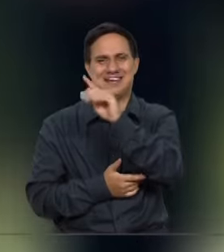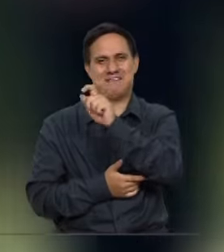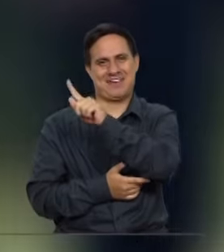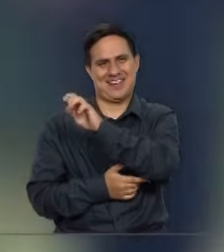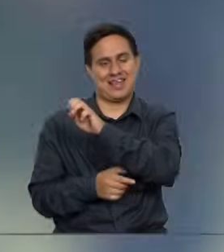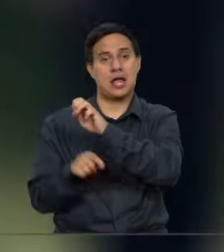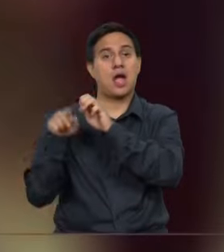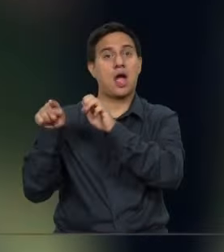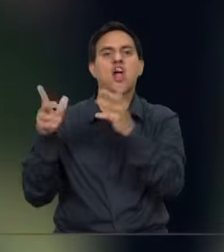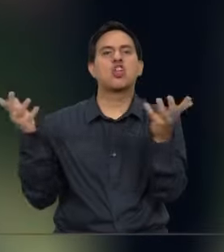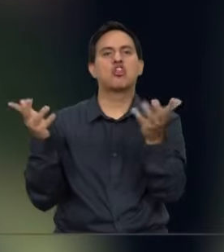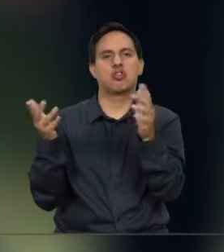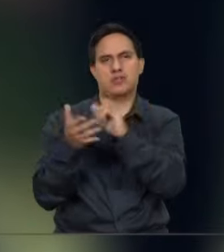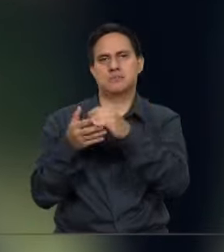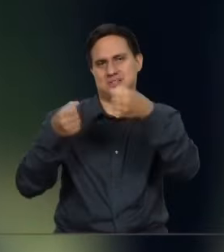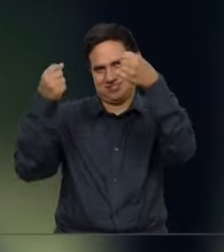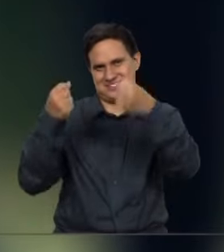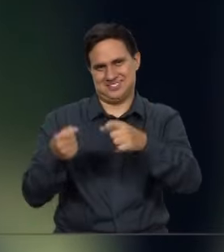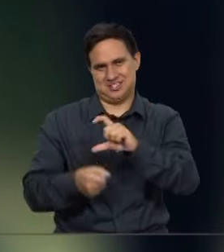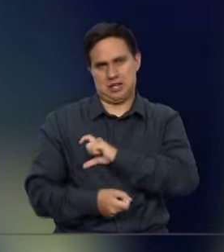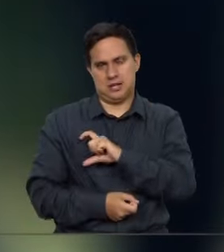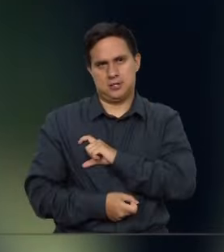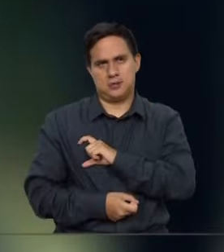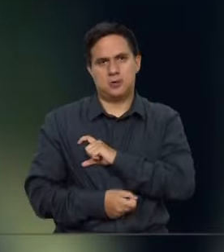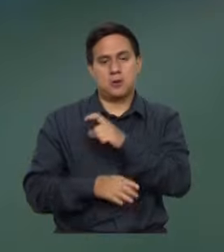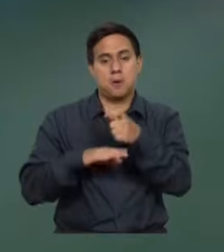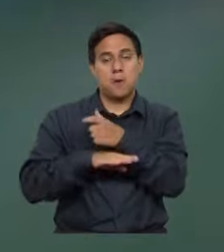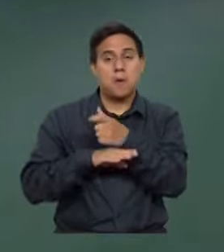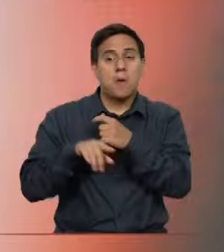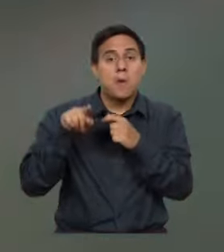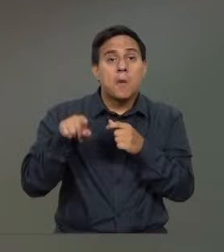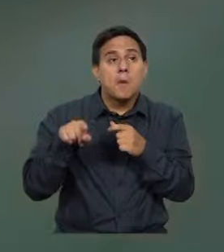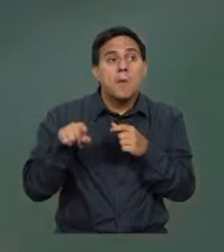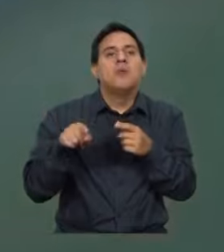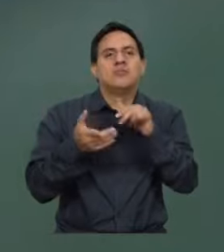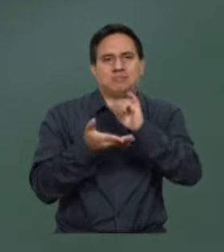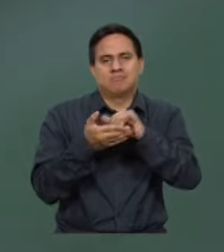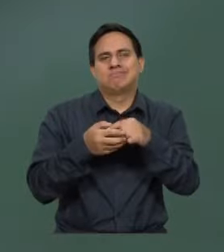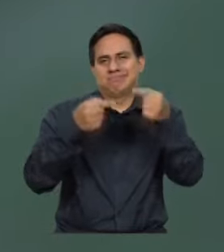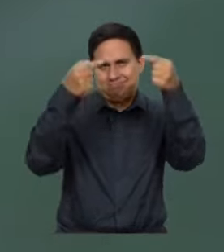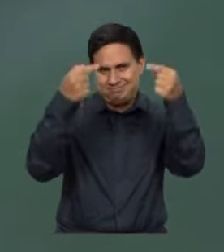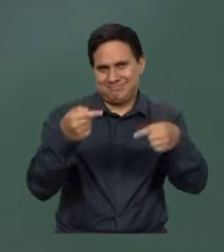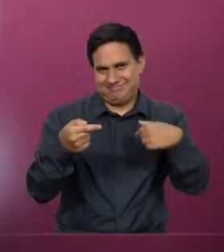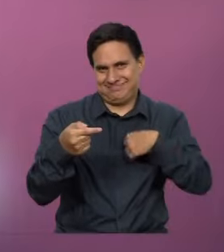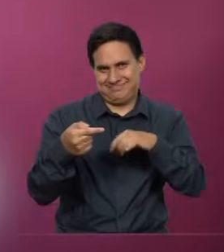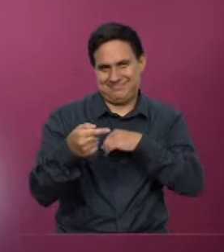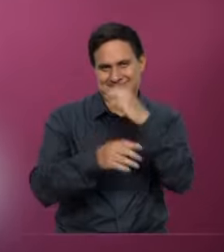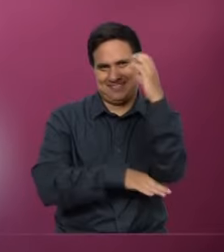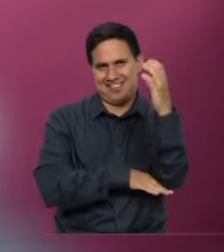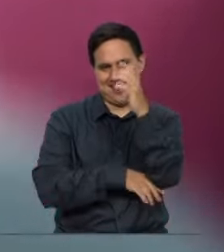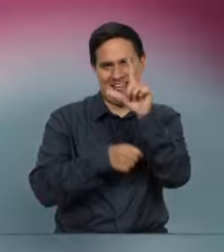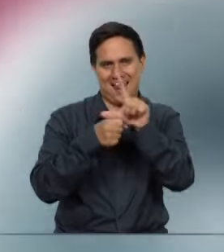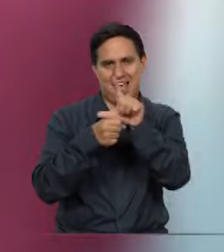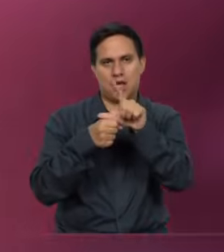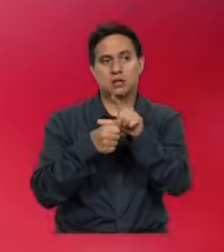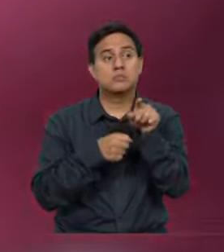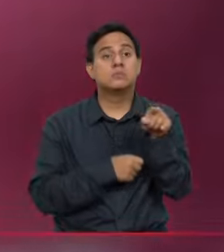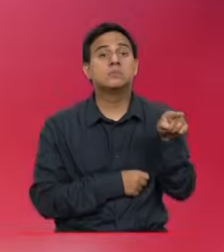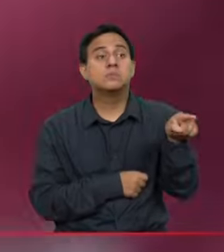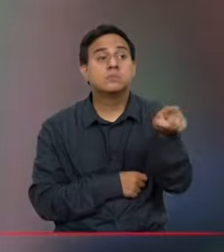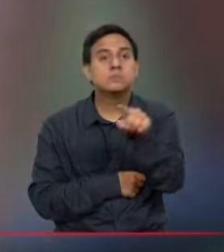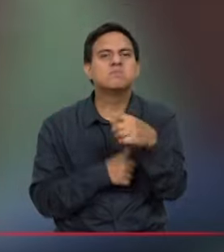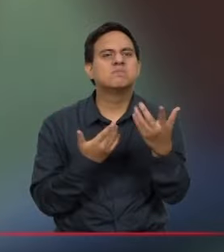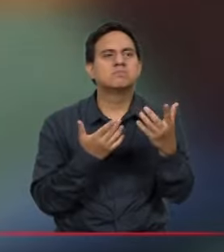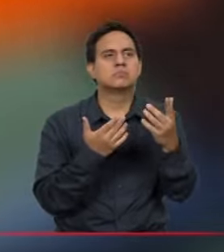Estadio Palmaseca, como uno de los compromisos de la Liga Fémina del fútbol colombiano, con las verdiblancas que